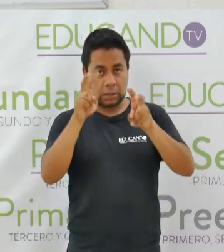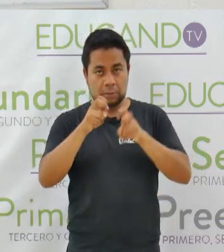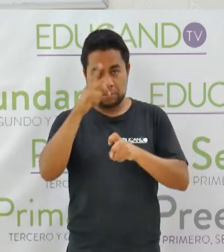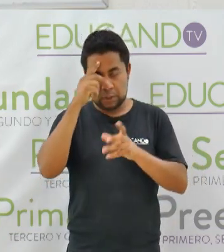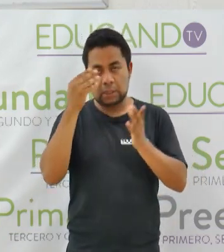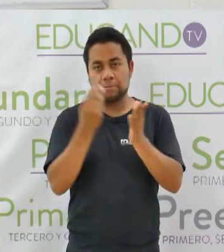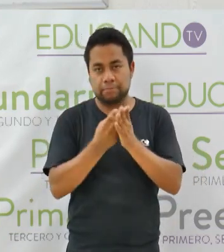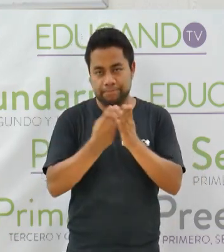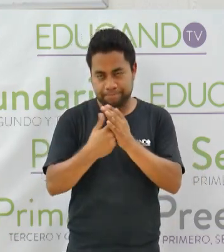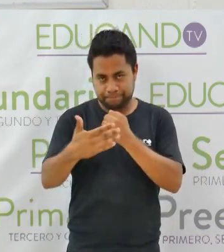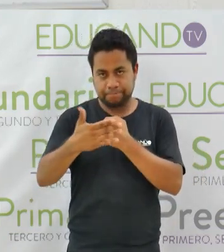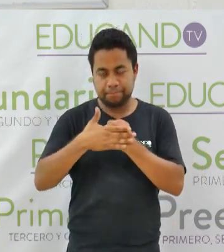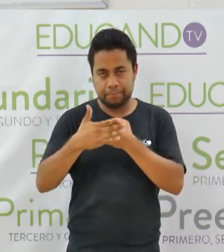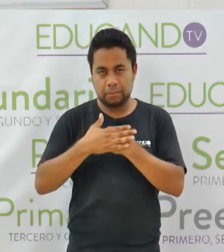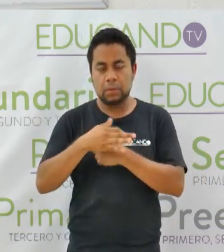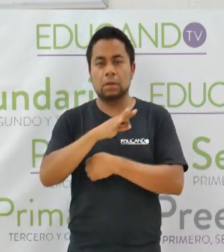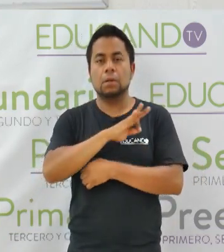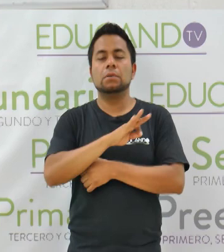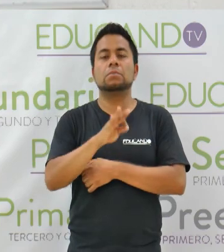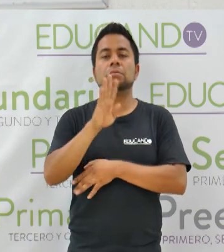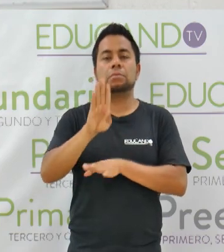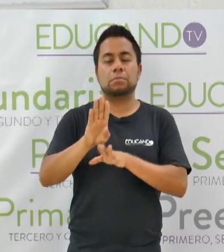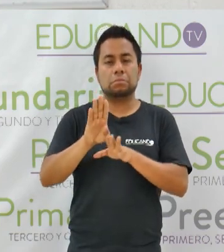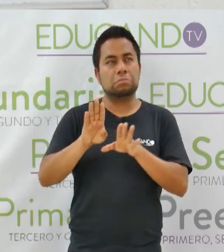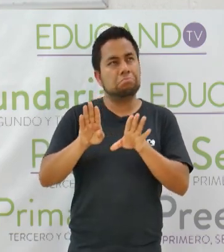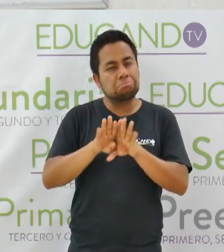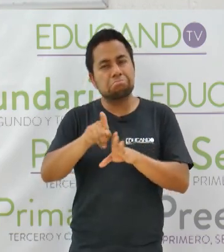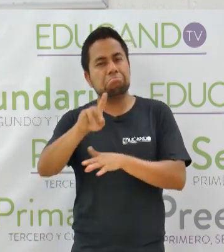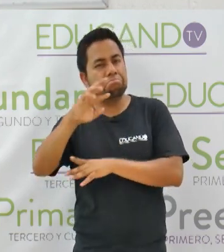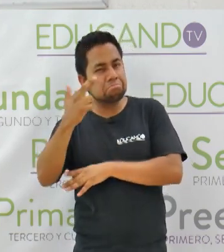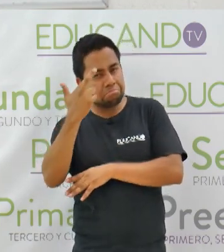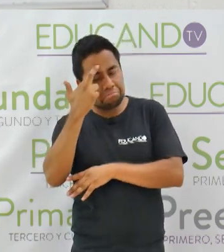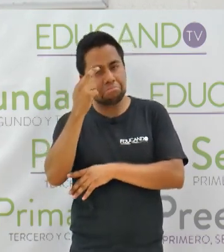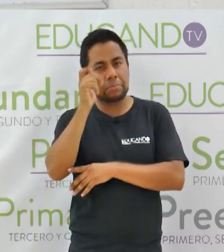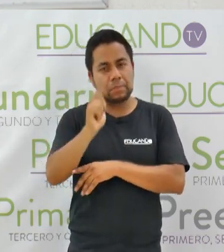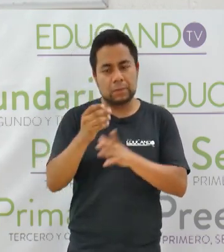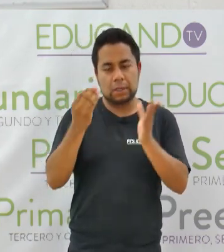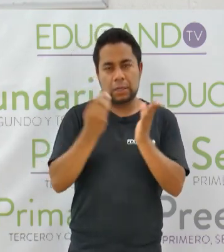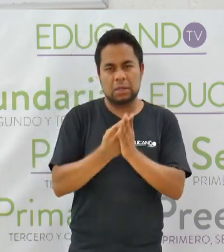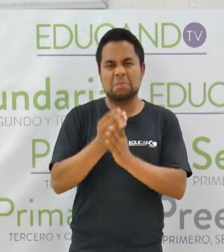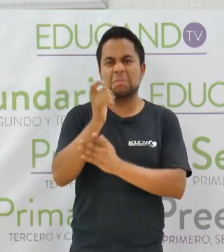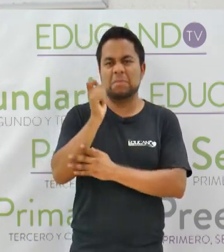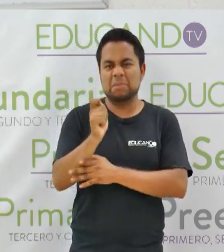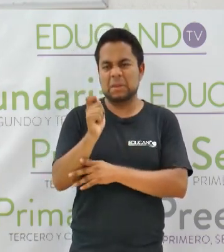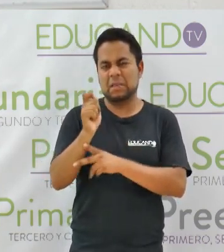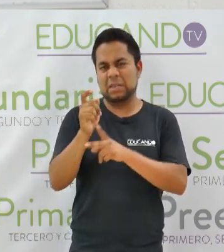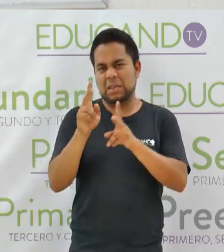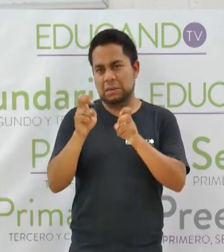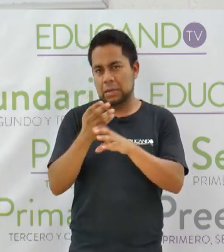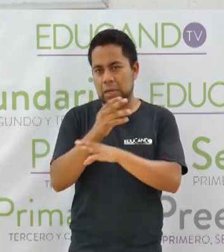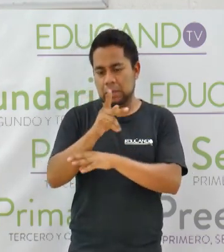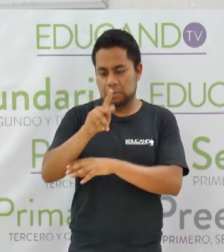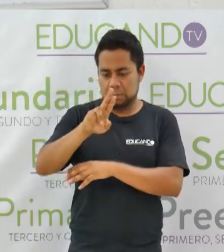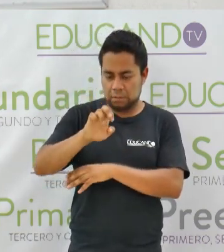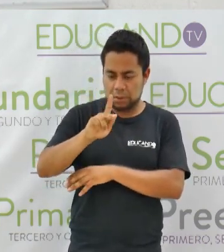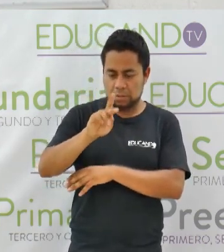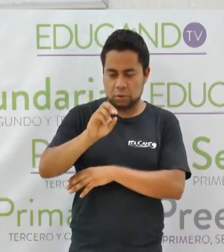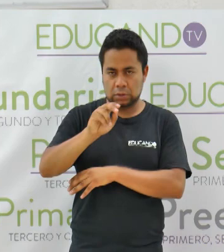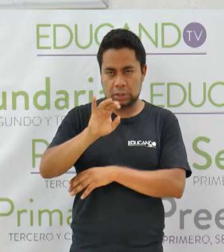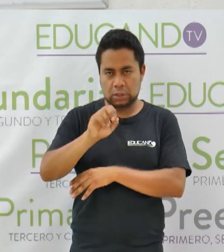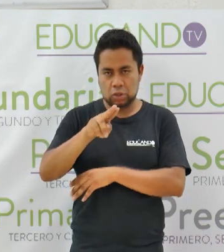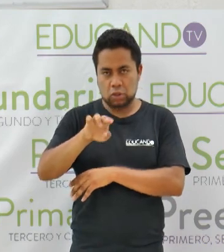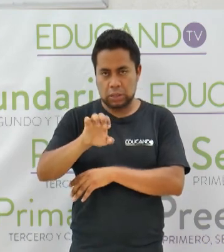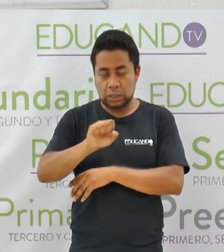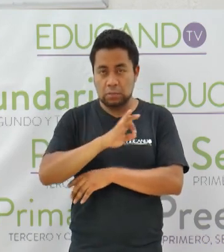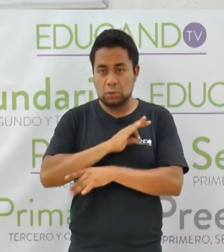ser en la siguiente sesión puedas tú recordar lo que es el tema de las preposiciones. Te invito para que puedas